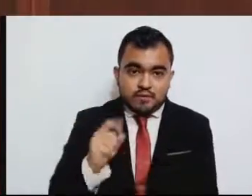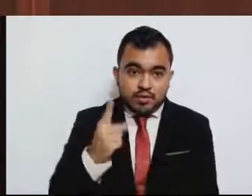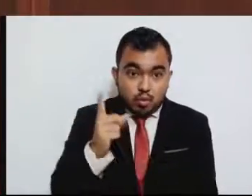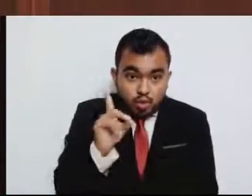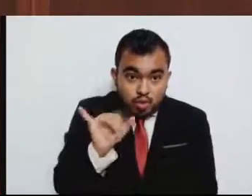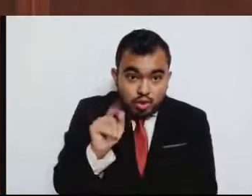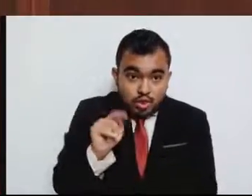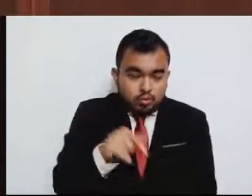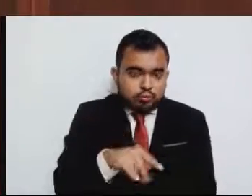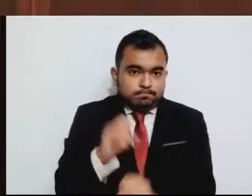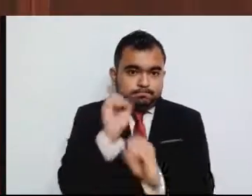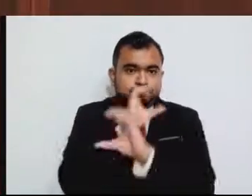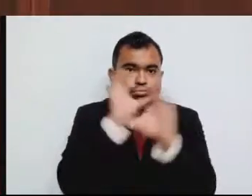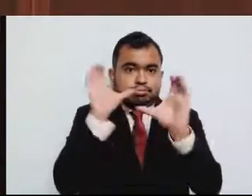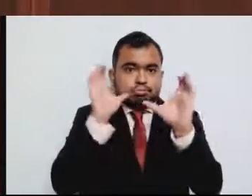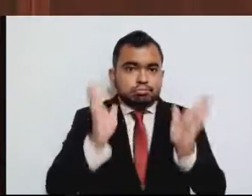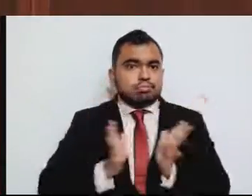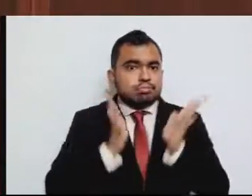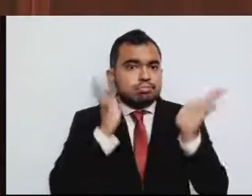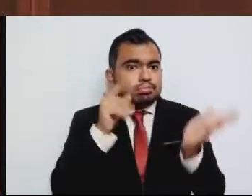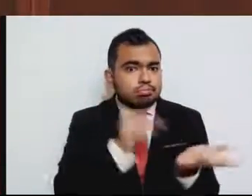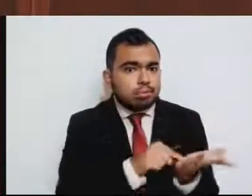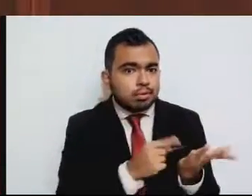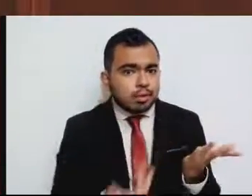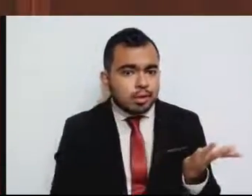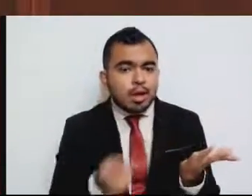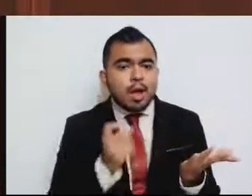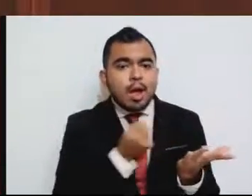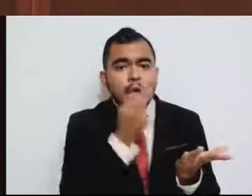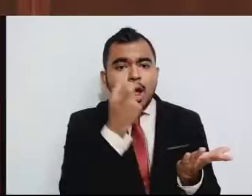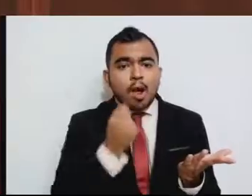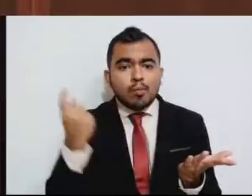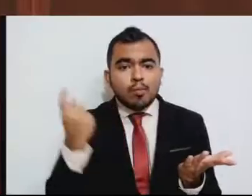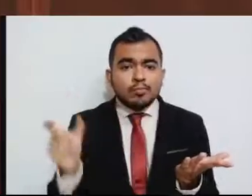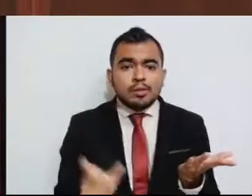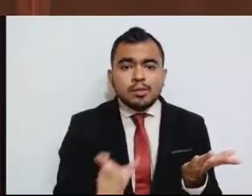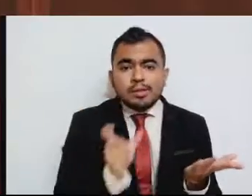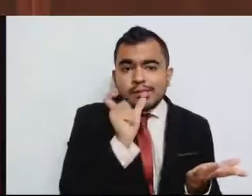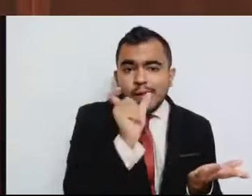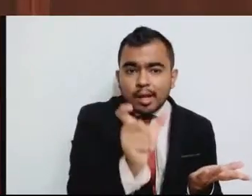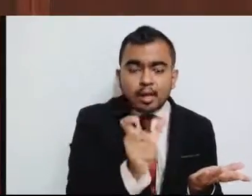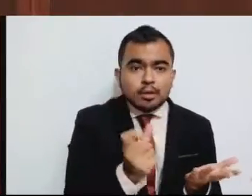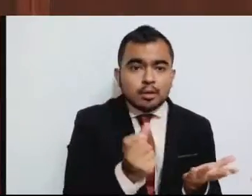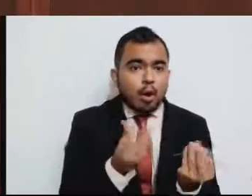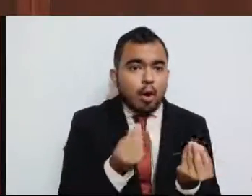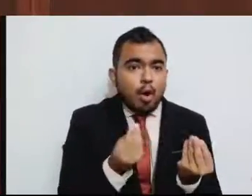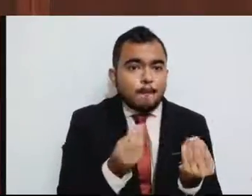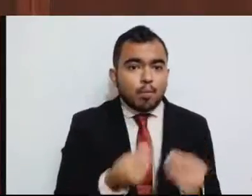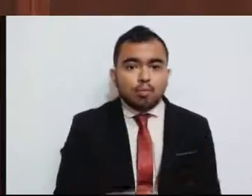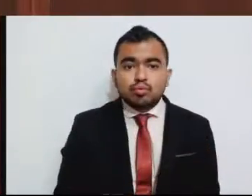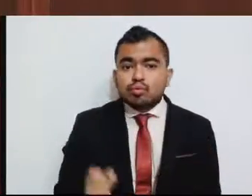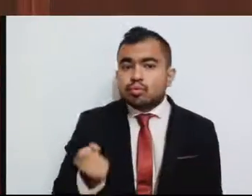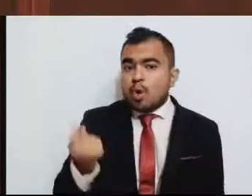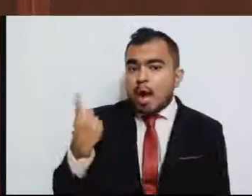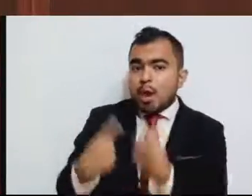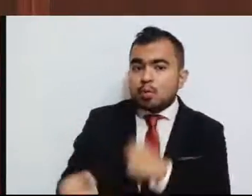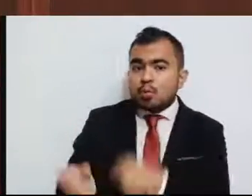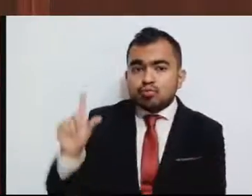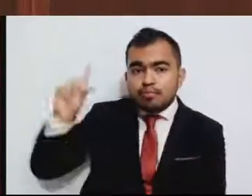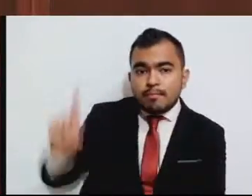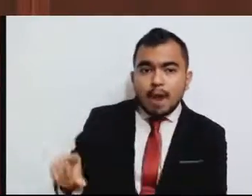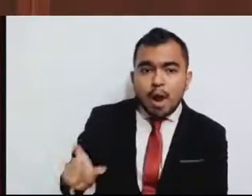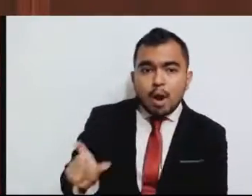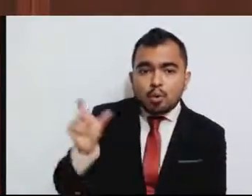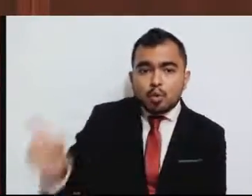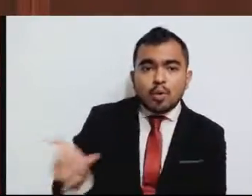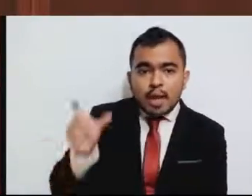sorprender de sorprender pues en algunas vertientes la entrega de tarjetas es muy alta y en otras muy baja pues de los